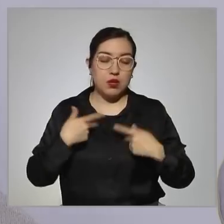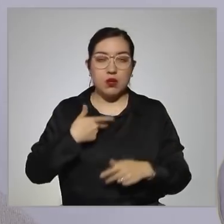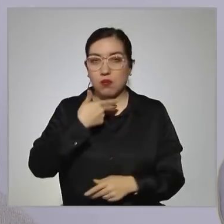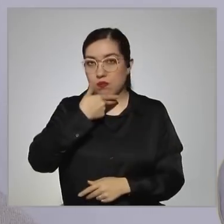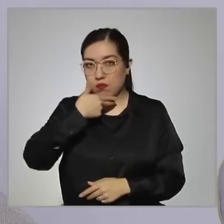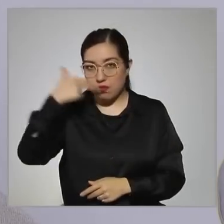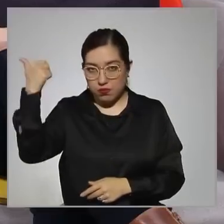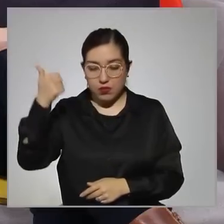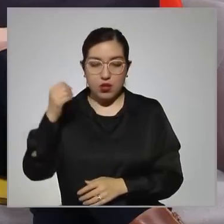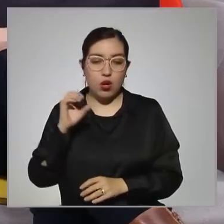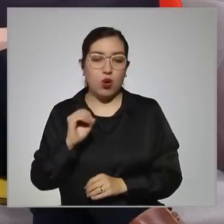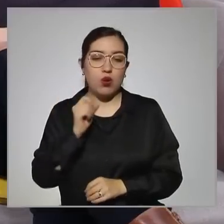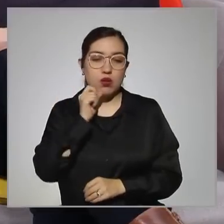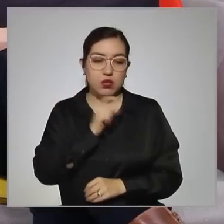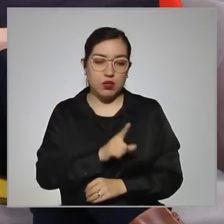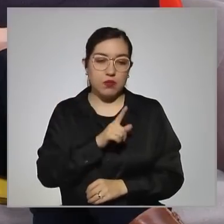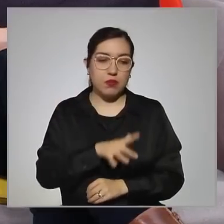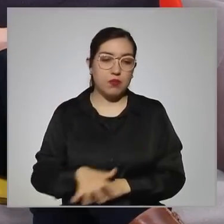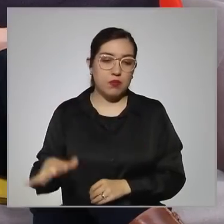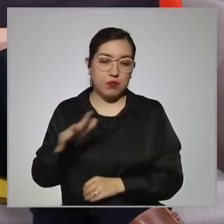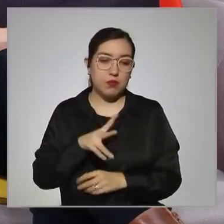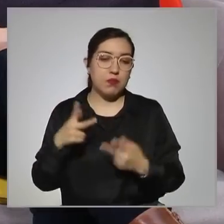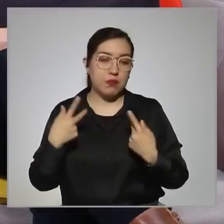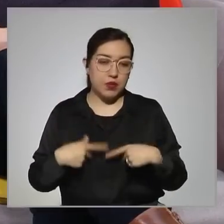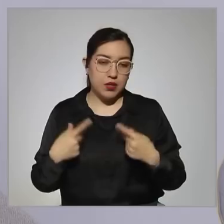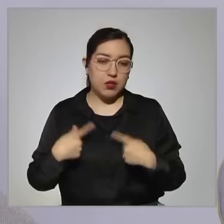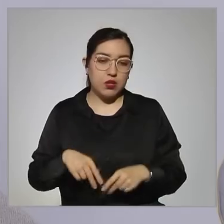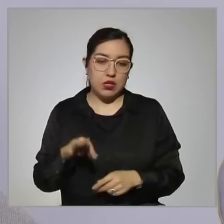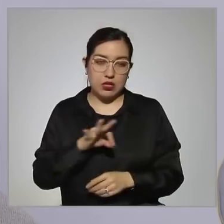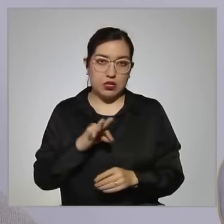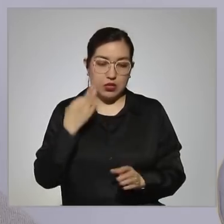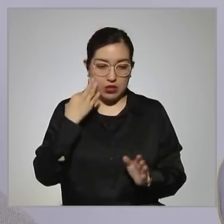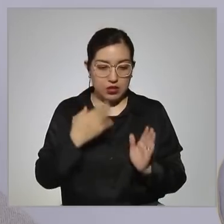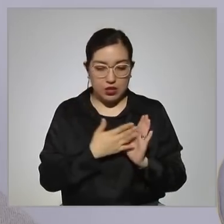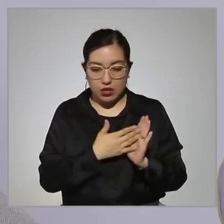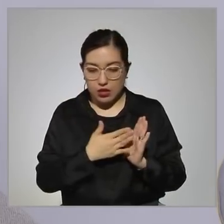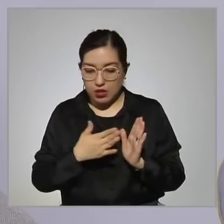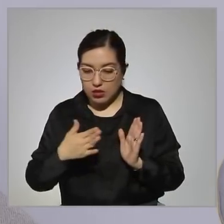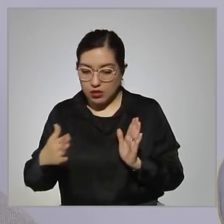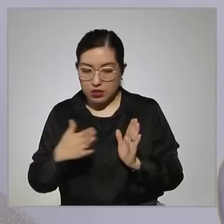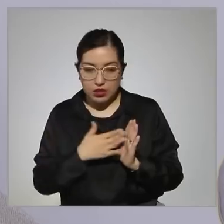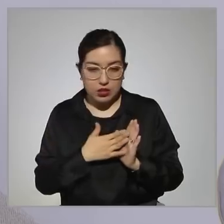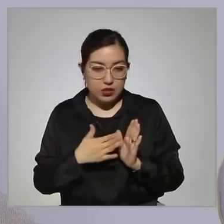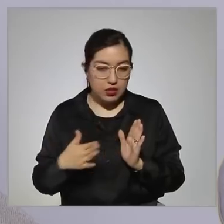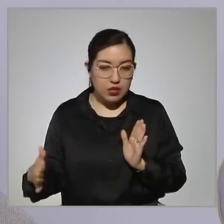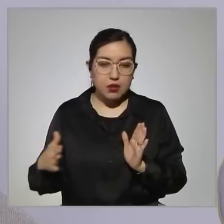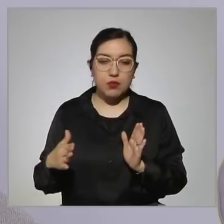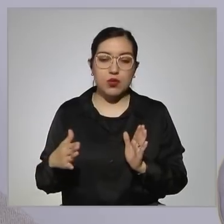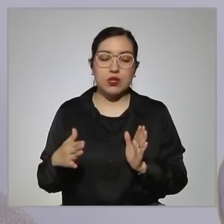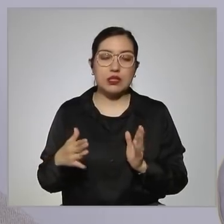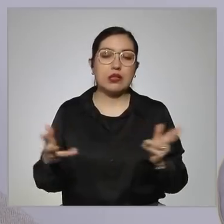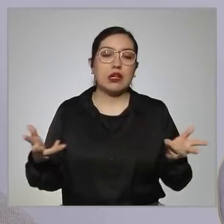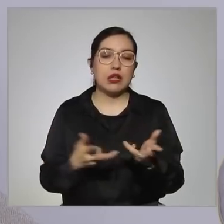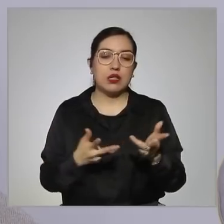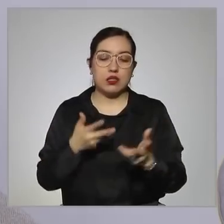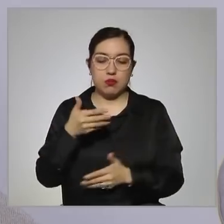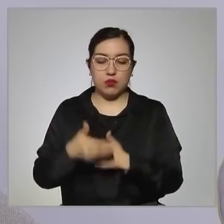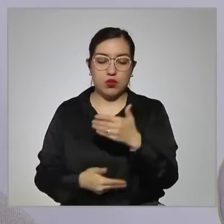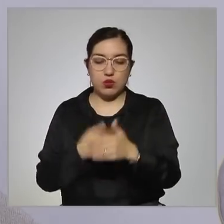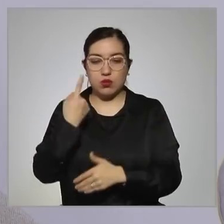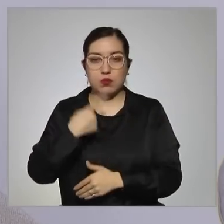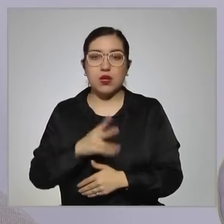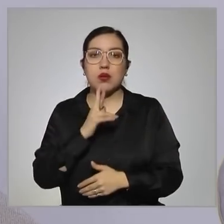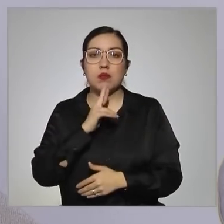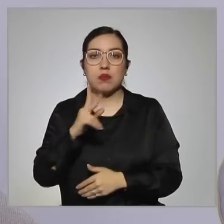que también hay personas que en este periodo de tiempo como que quieren ingresar a procesos de